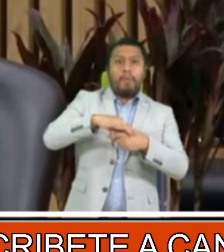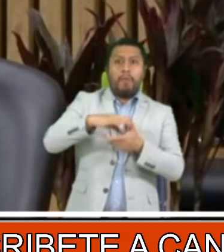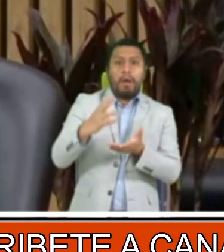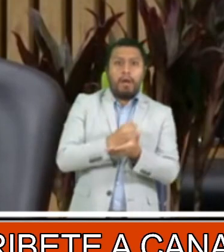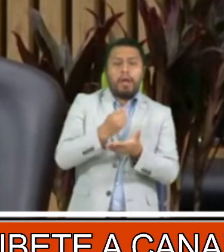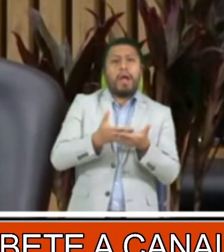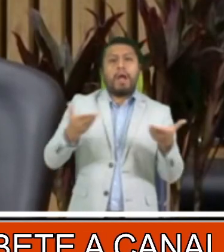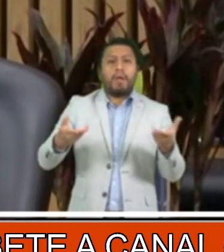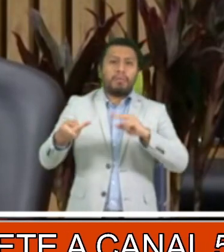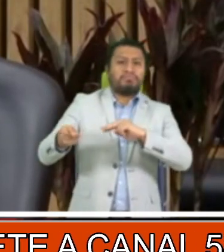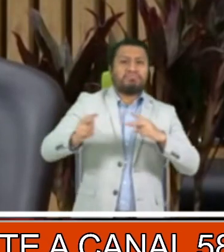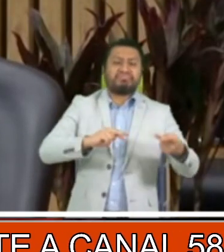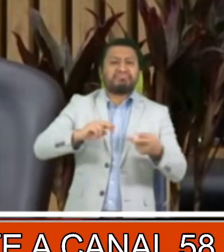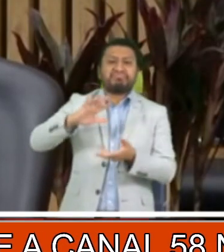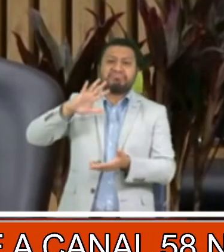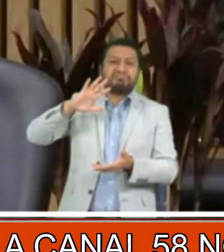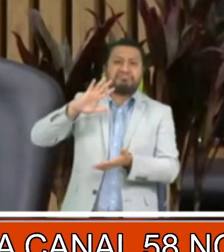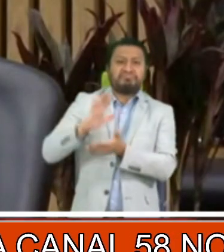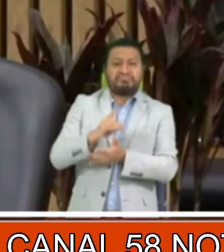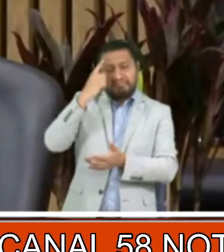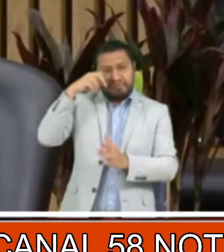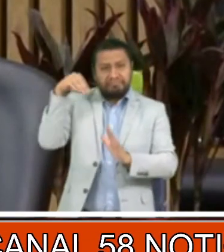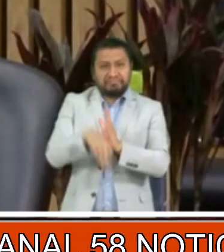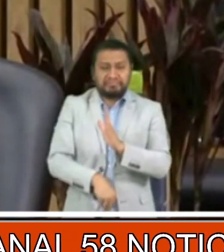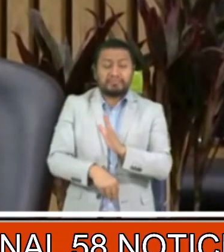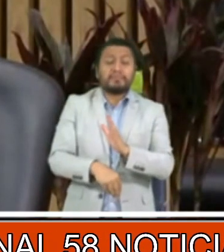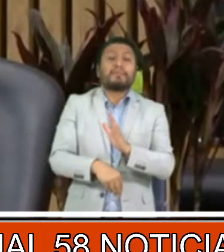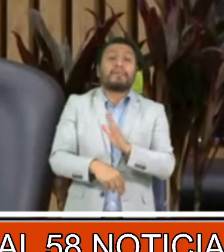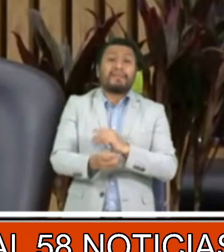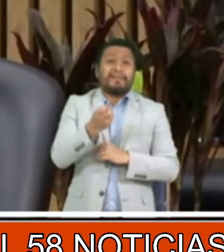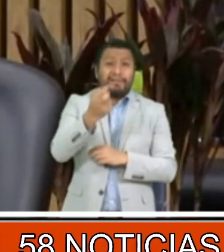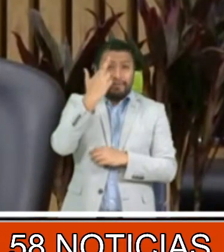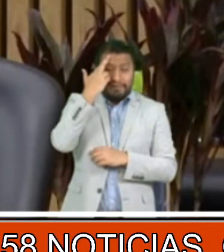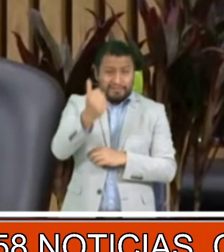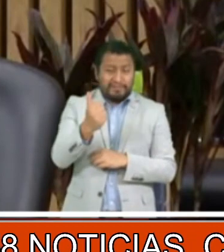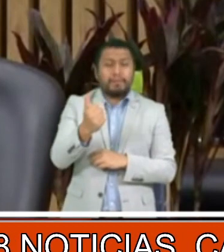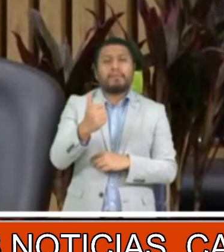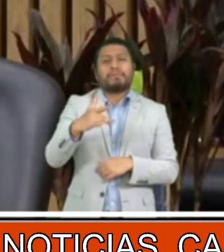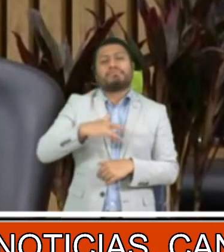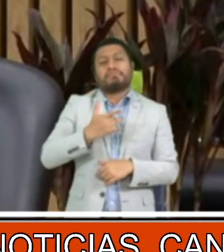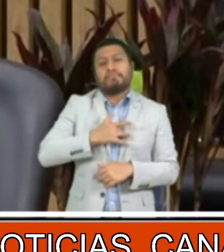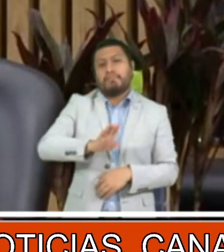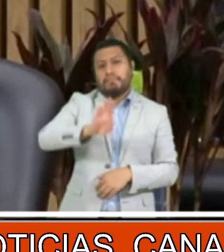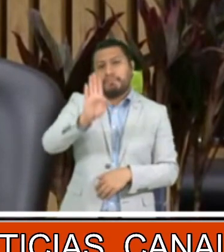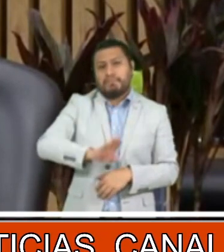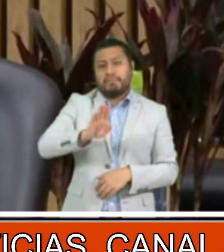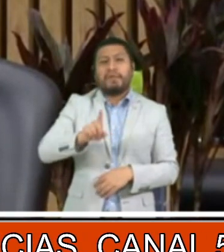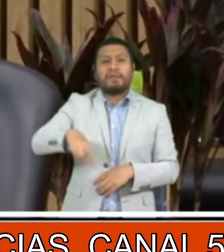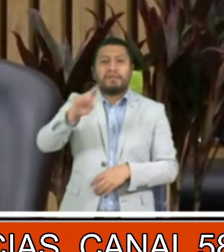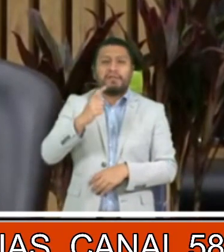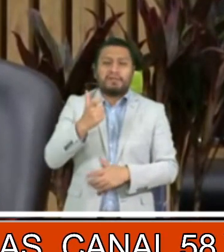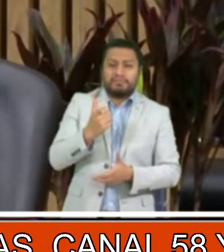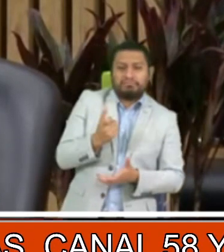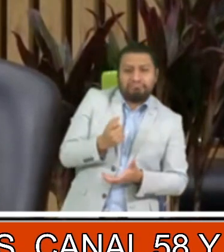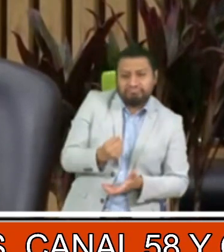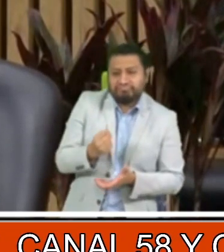basurero de la historia. Por todas estas razones parece que importa más que se invierta dinero en estos